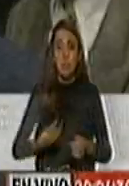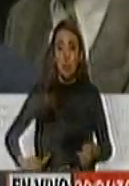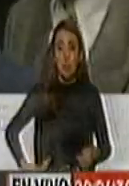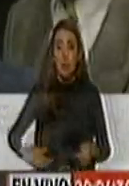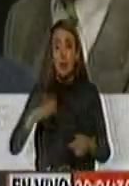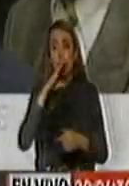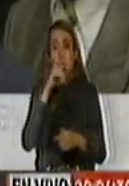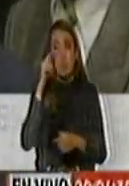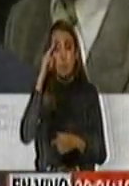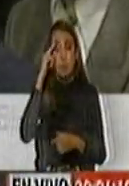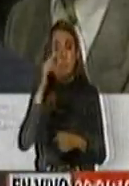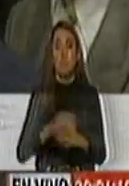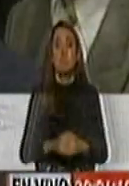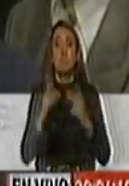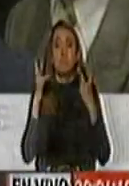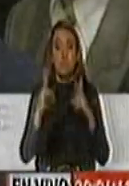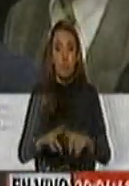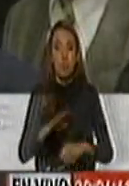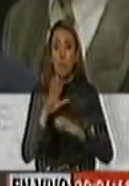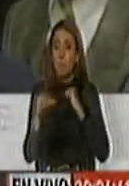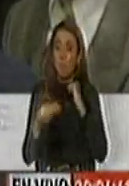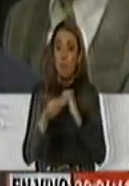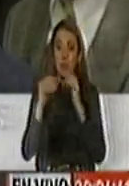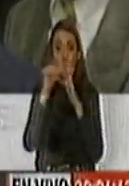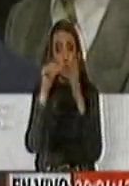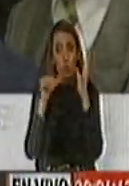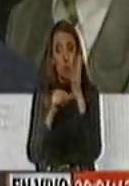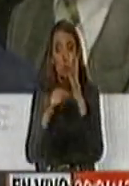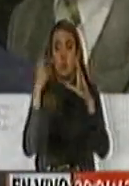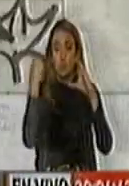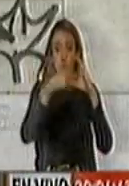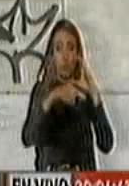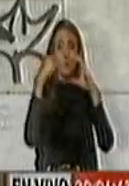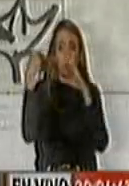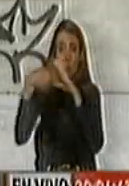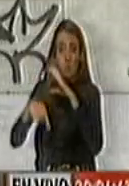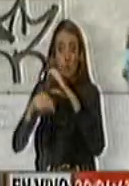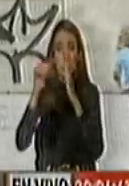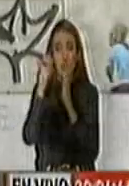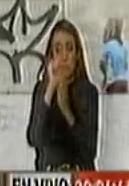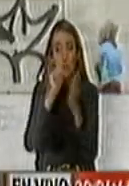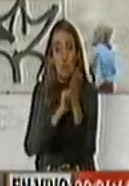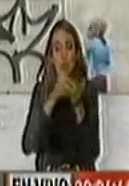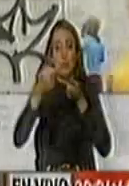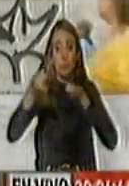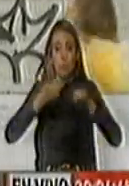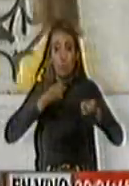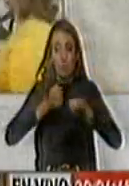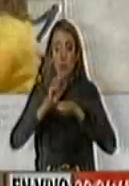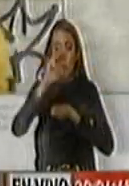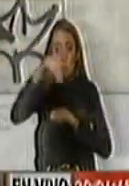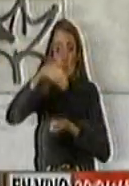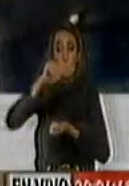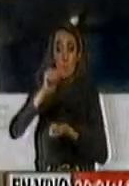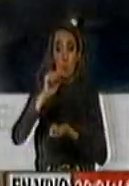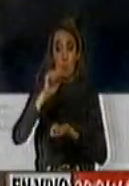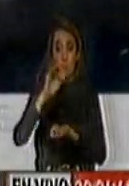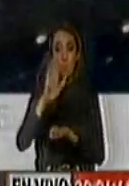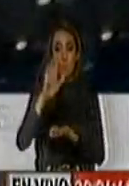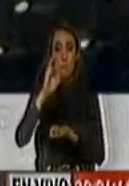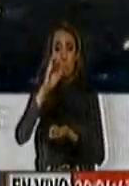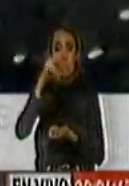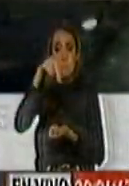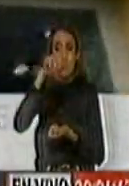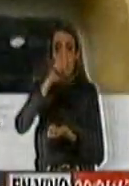Correa. Zurita manifestó que sustentaron el artículo en correos electrónicos, agendas manejadas con Martínez y sus asistentes, en los que se